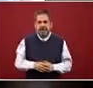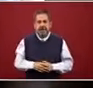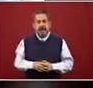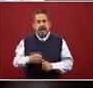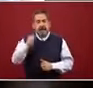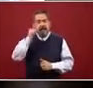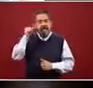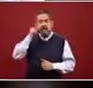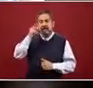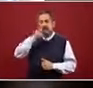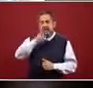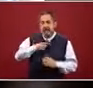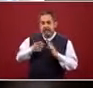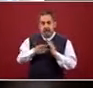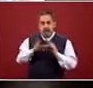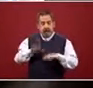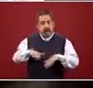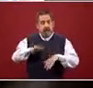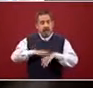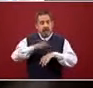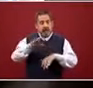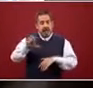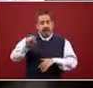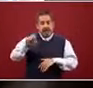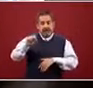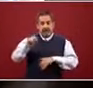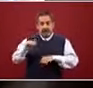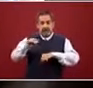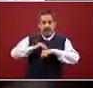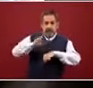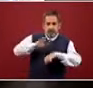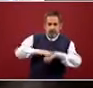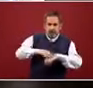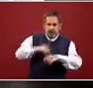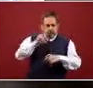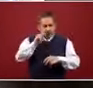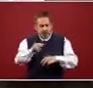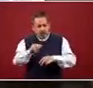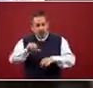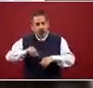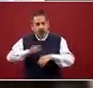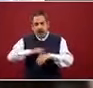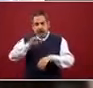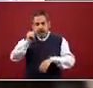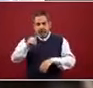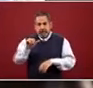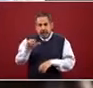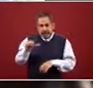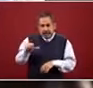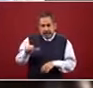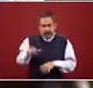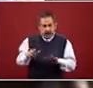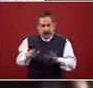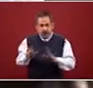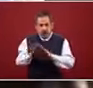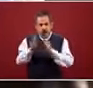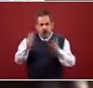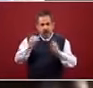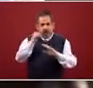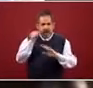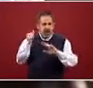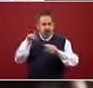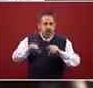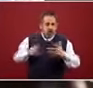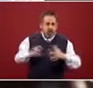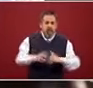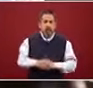ayer nos dijeron que habían aumentado más de 60 casos, pero nada más aumentaron 16. No. De la comparación de ayer a